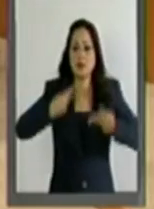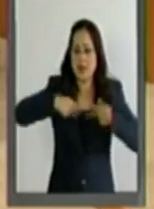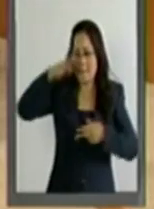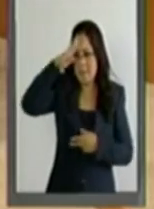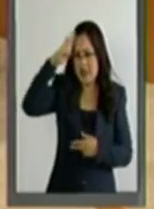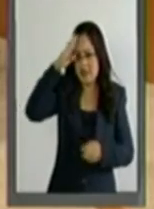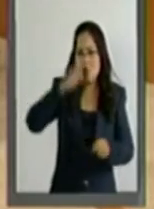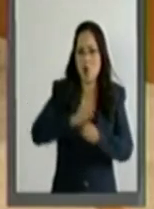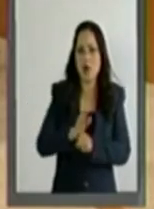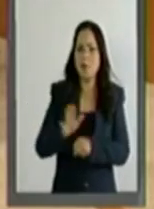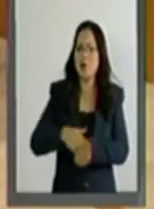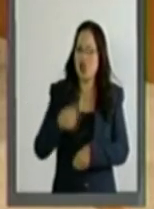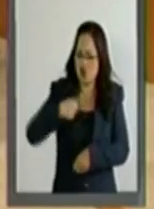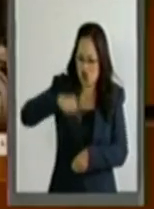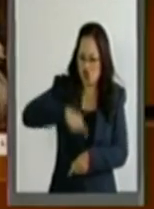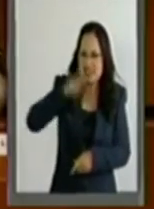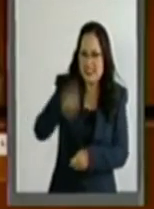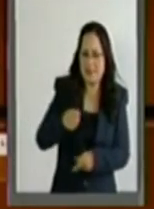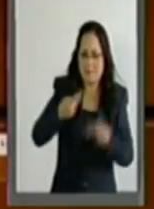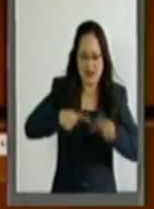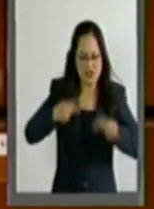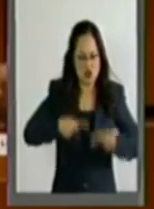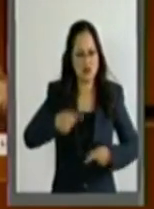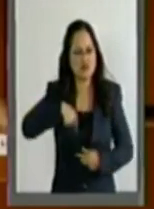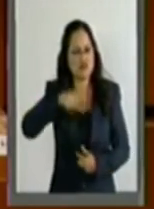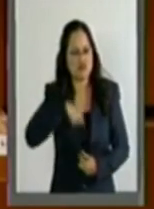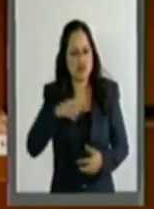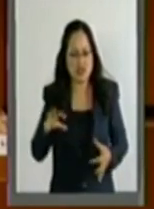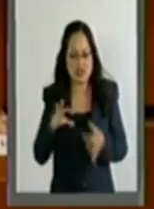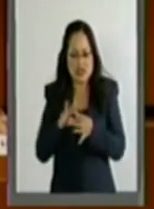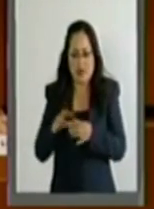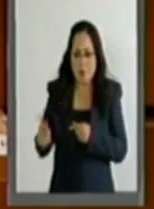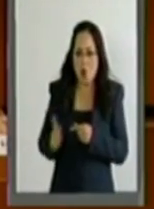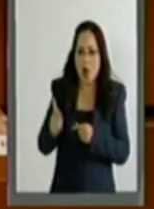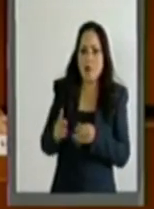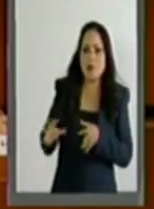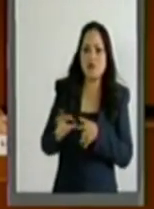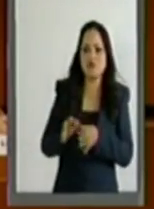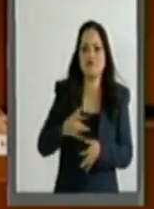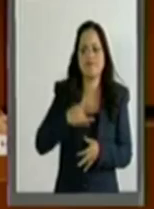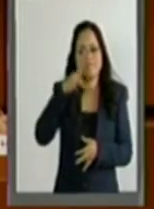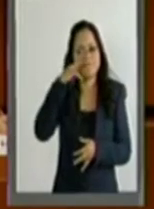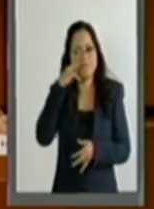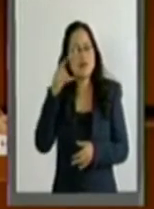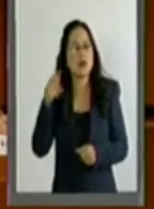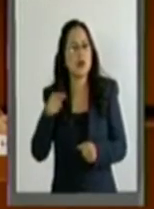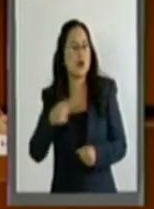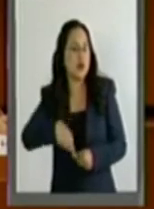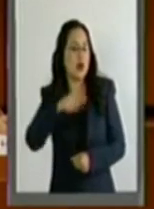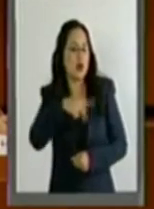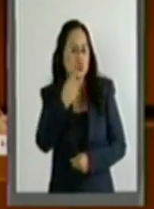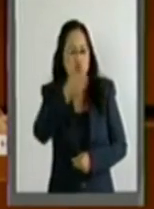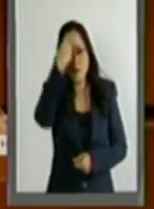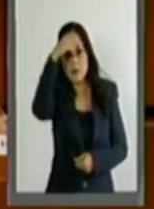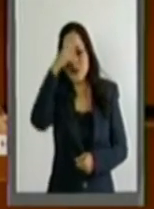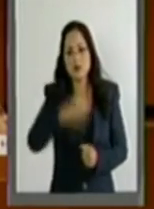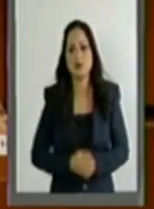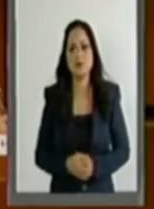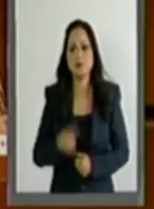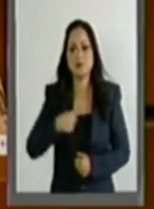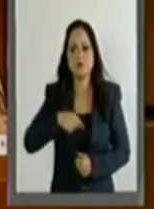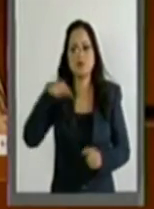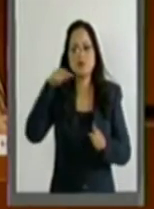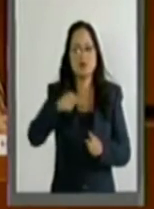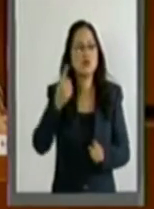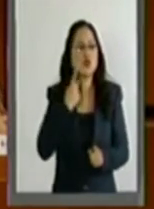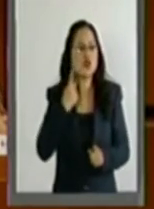porque nosotros somos la gente, porque nosotros somos ese pueblo que se siente agraviado y ofendido. Somos políticos los